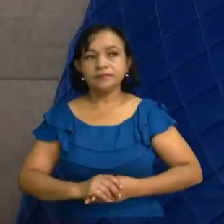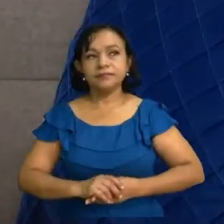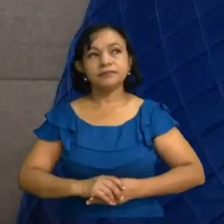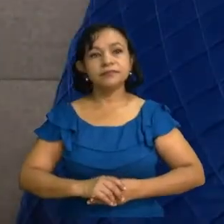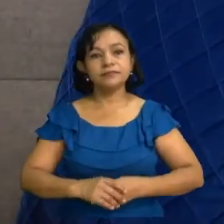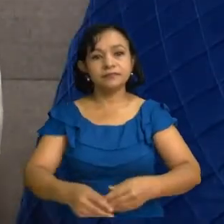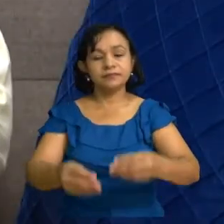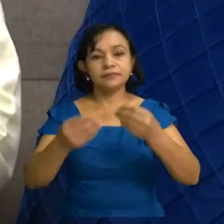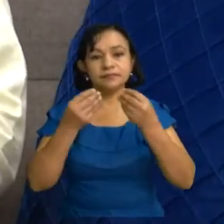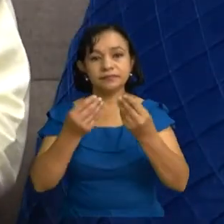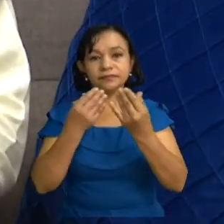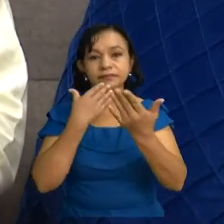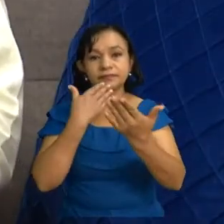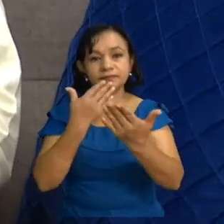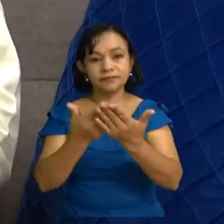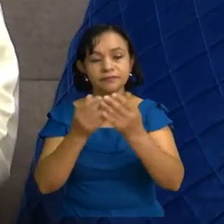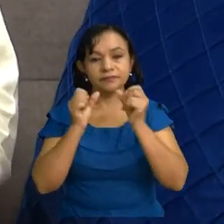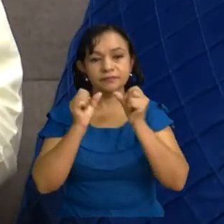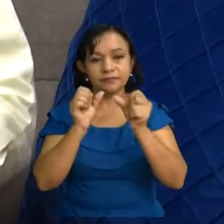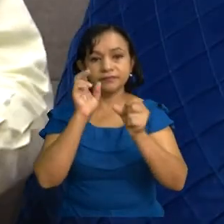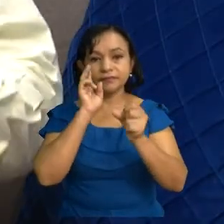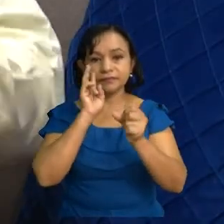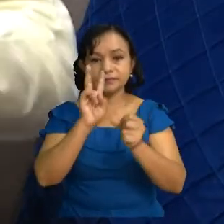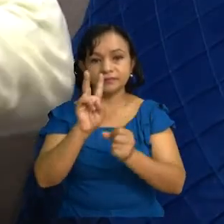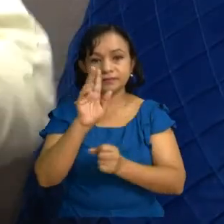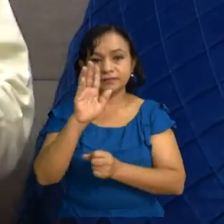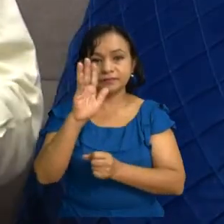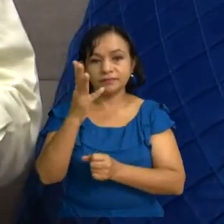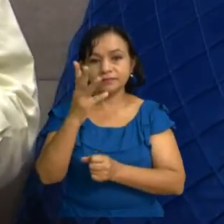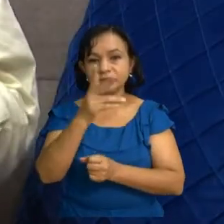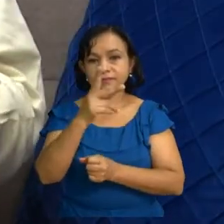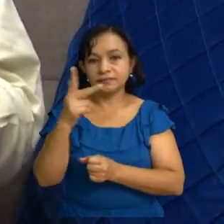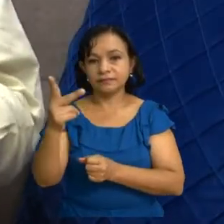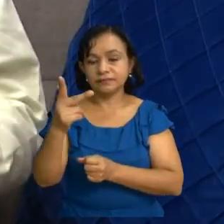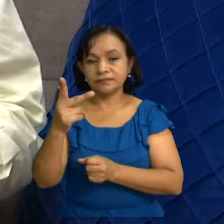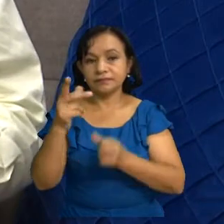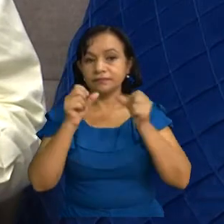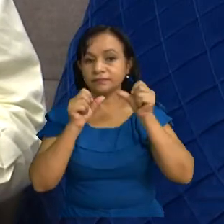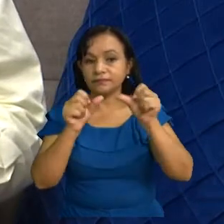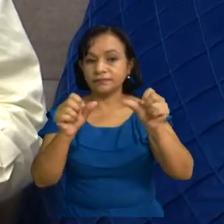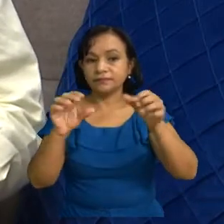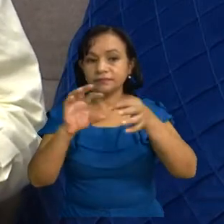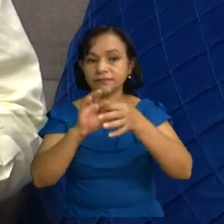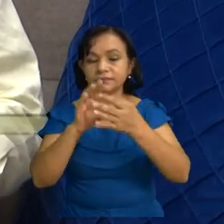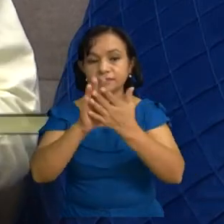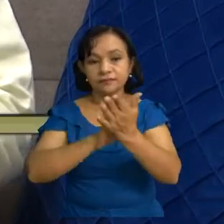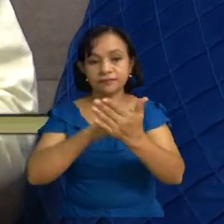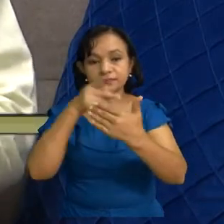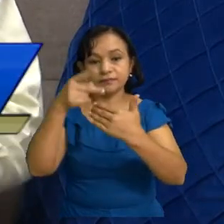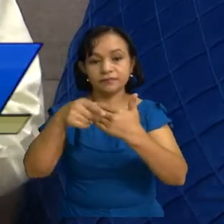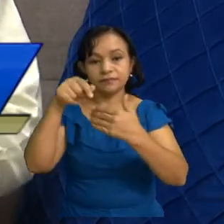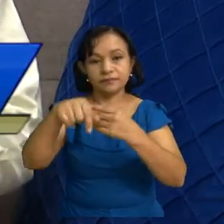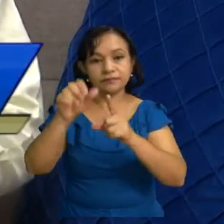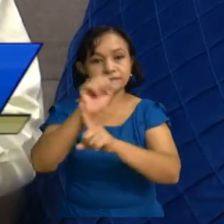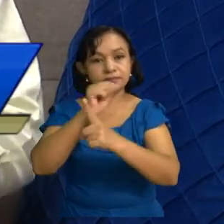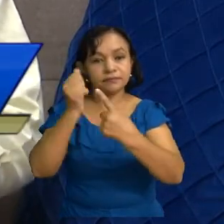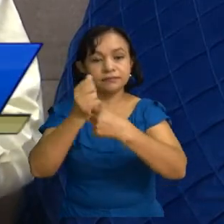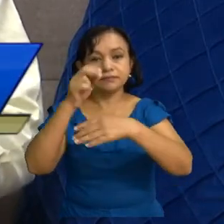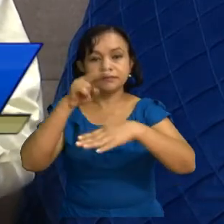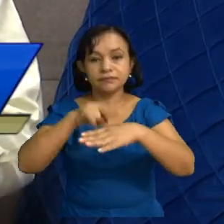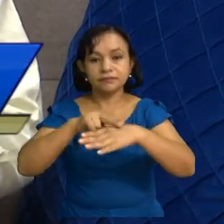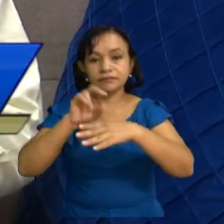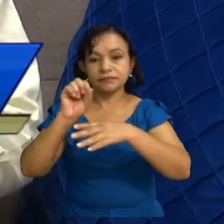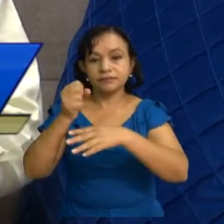muchísimas gracias por continuar sintonía de canal parlamentario muchísimas gracias por continuar acompañándonos en su programa desde el parlamento con nosotros la compañera